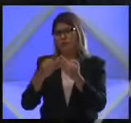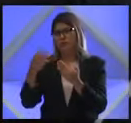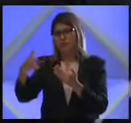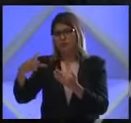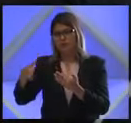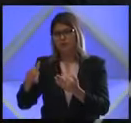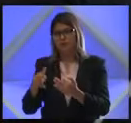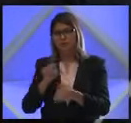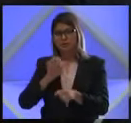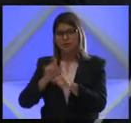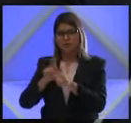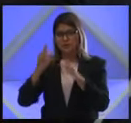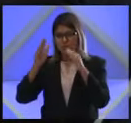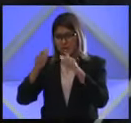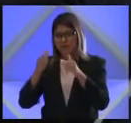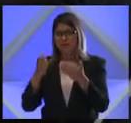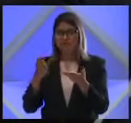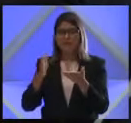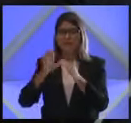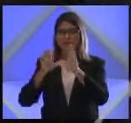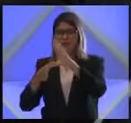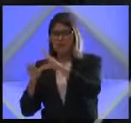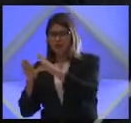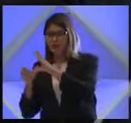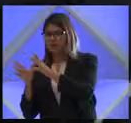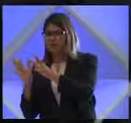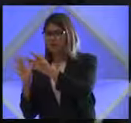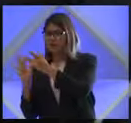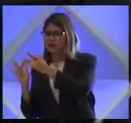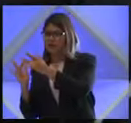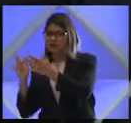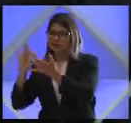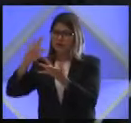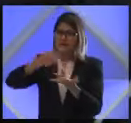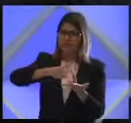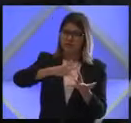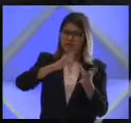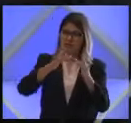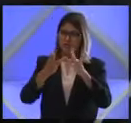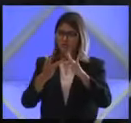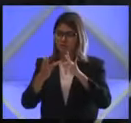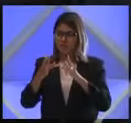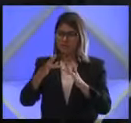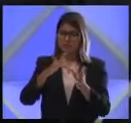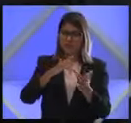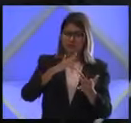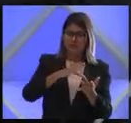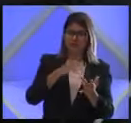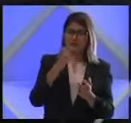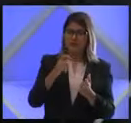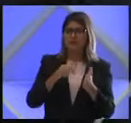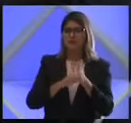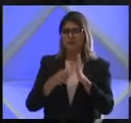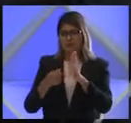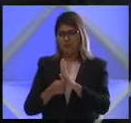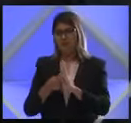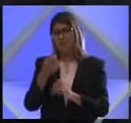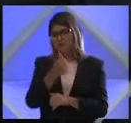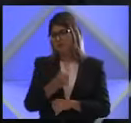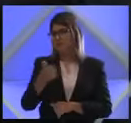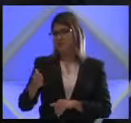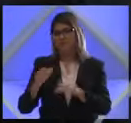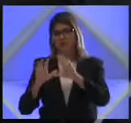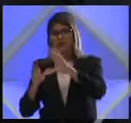pasando de un satélite a otro satélite entonces esas son las técnicas obviamente cada cada satélite